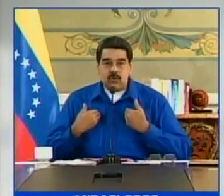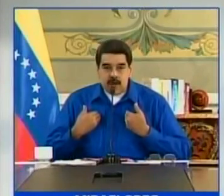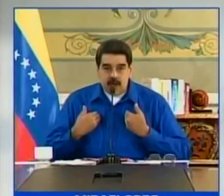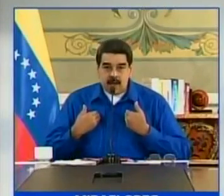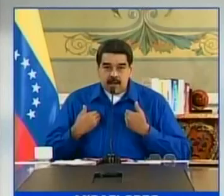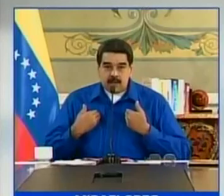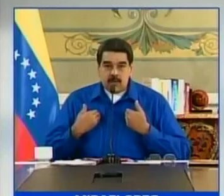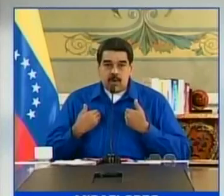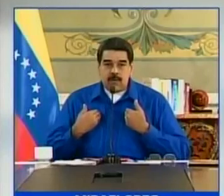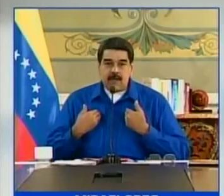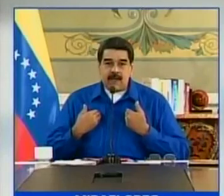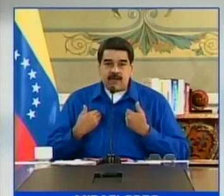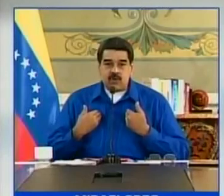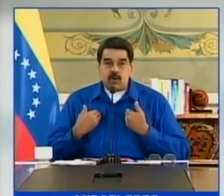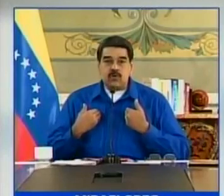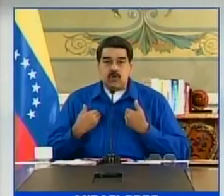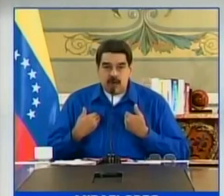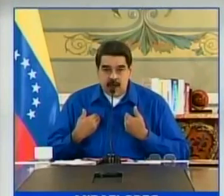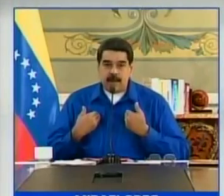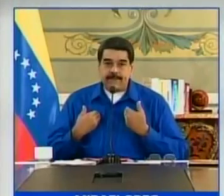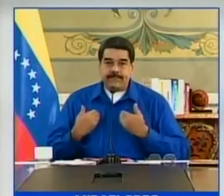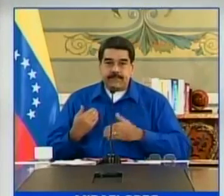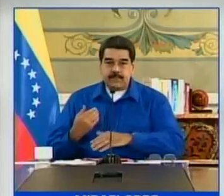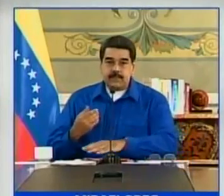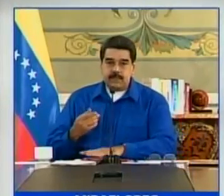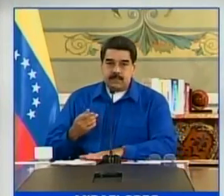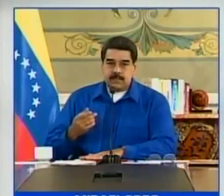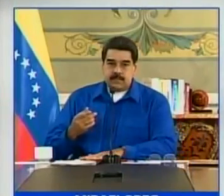traicionar, nunca. No los voy a dejar solos, nunca.